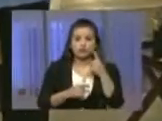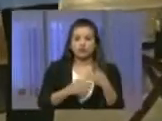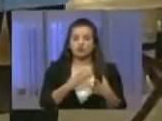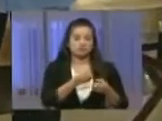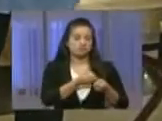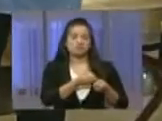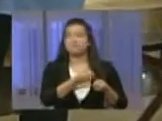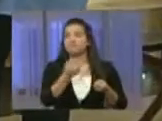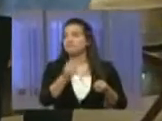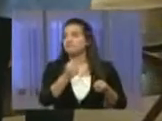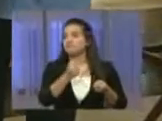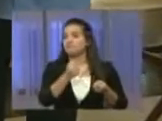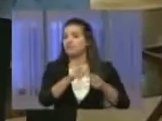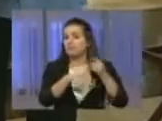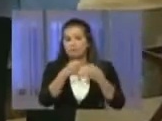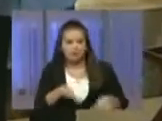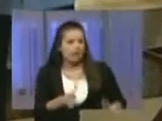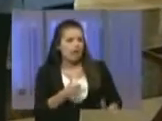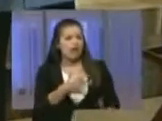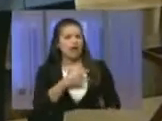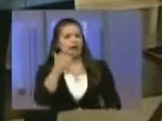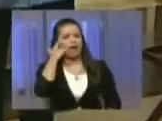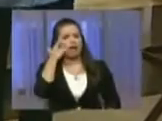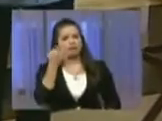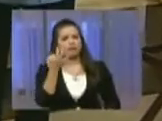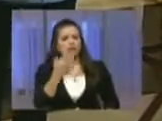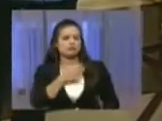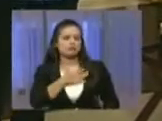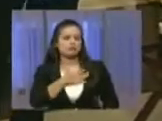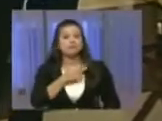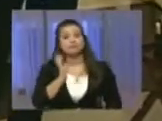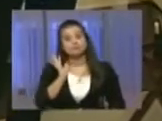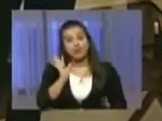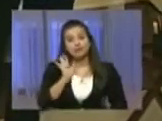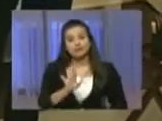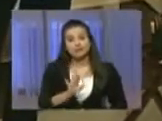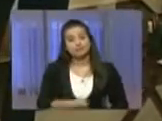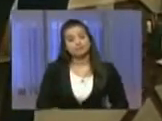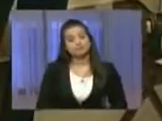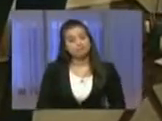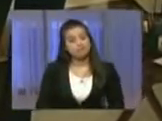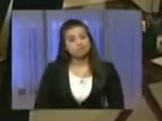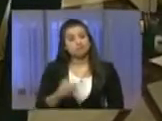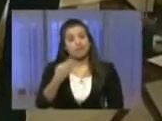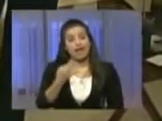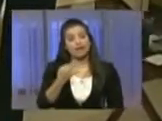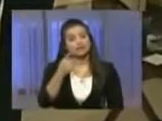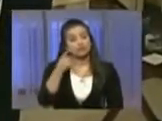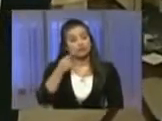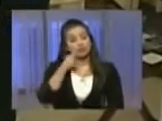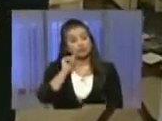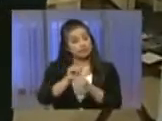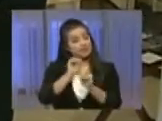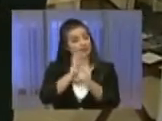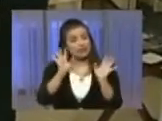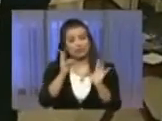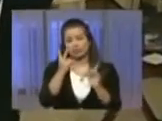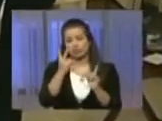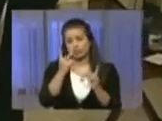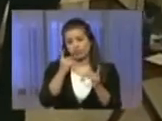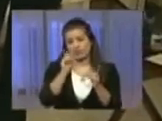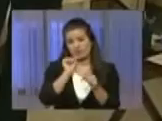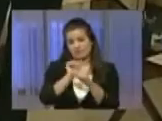tiene hasta que lo pierde son dos dichos bien bien bien duros crudos son dos